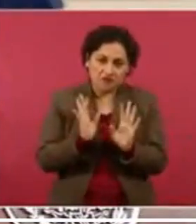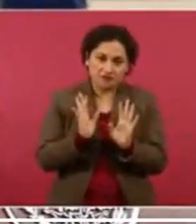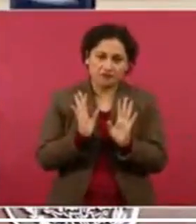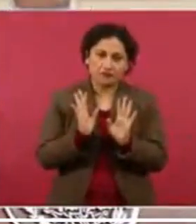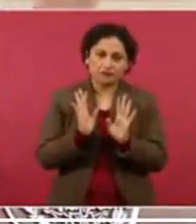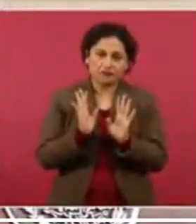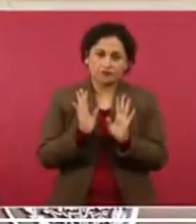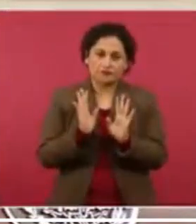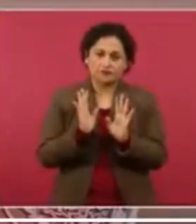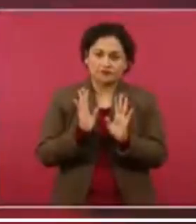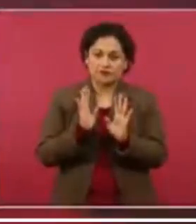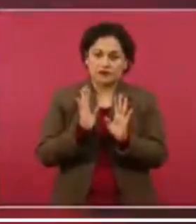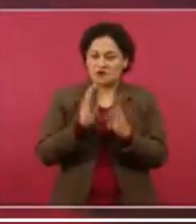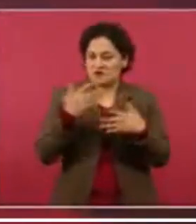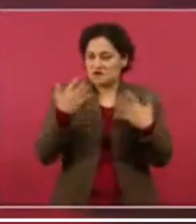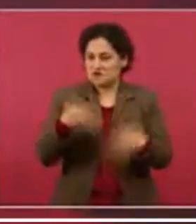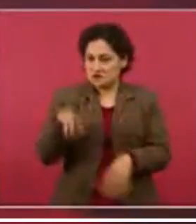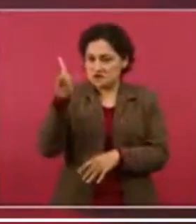más perversos,